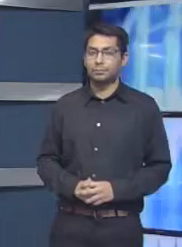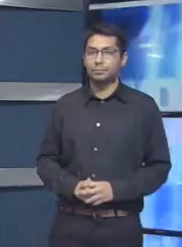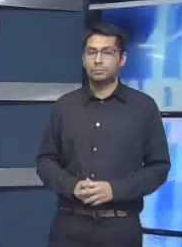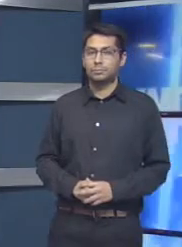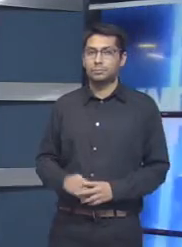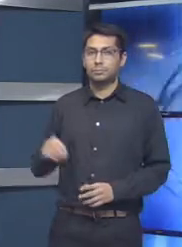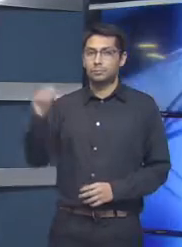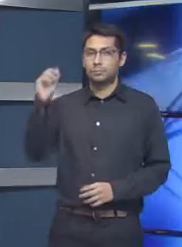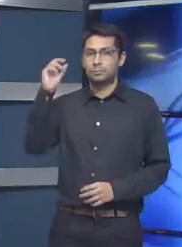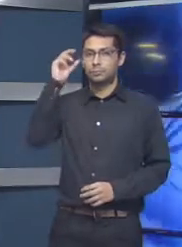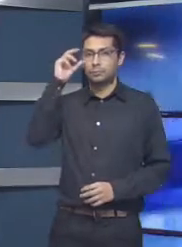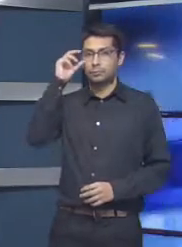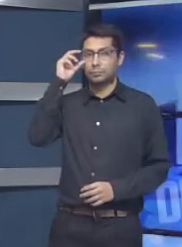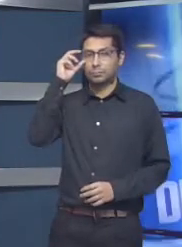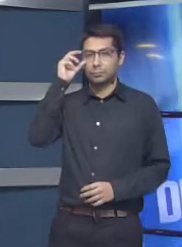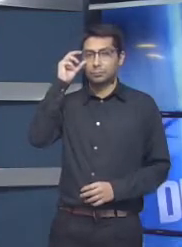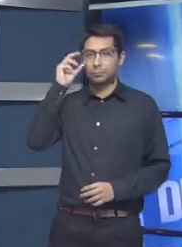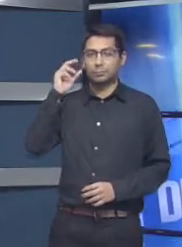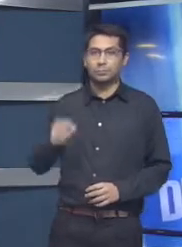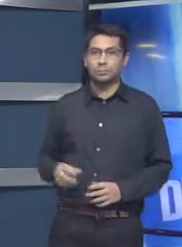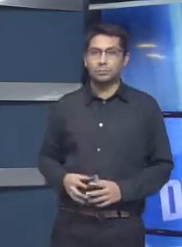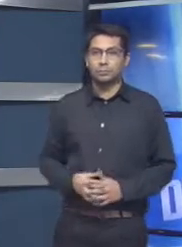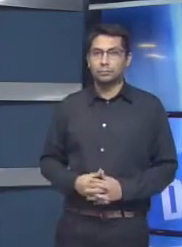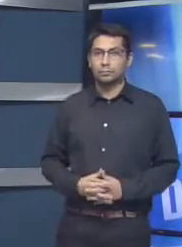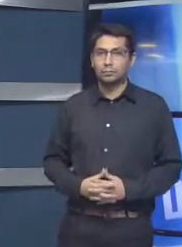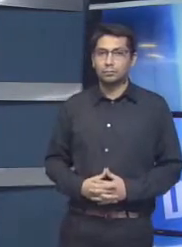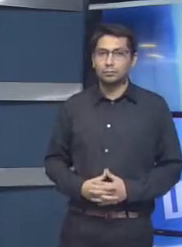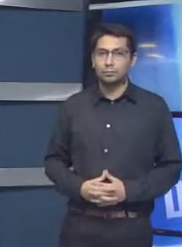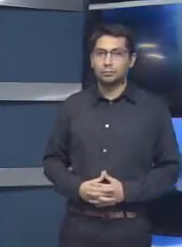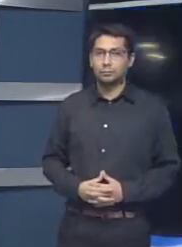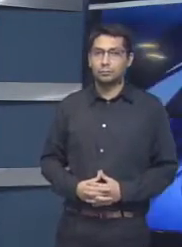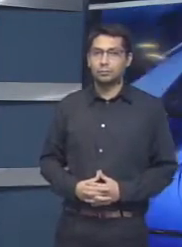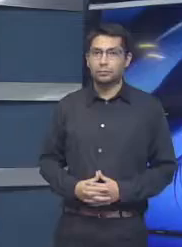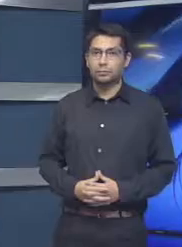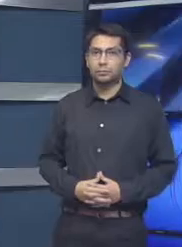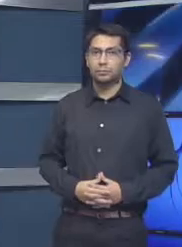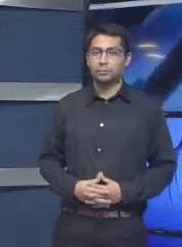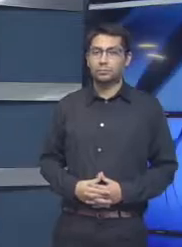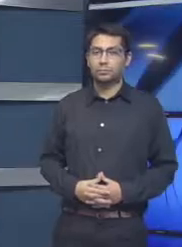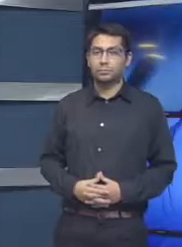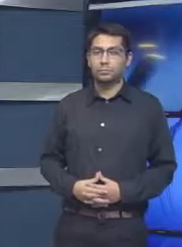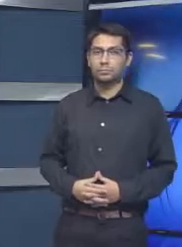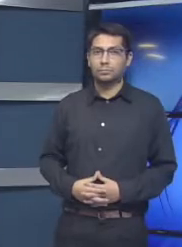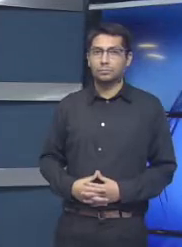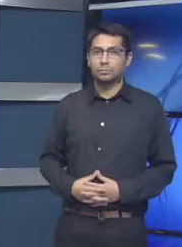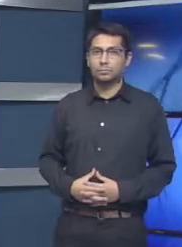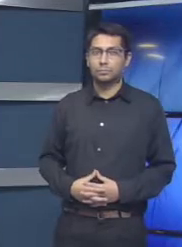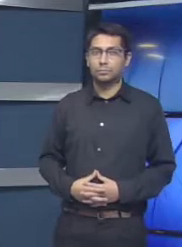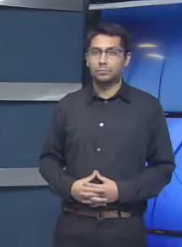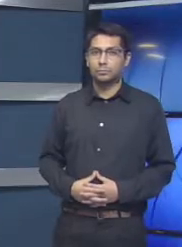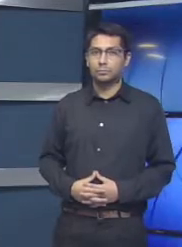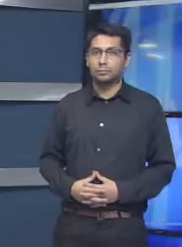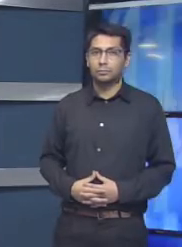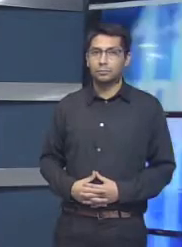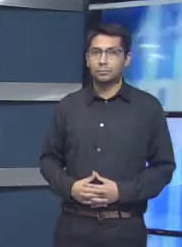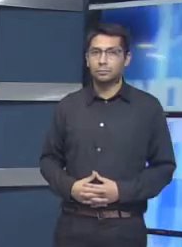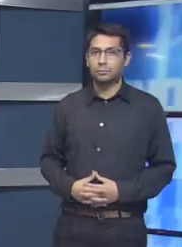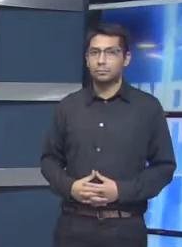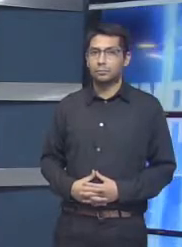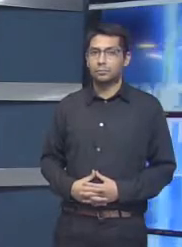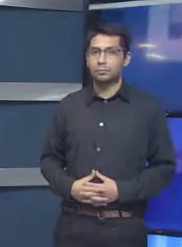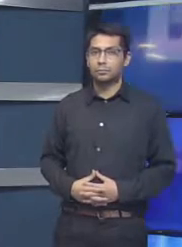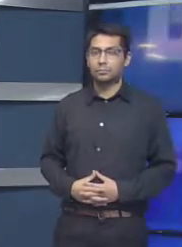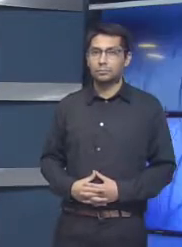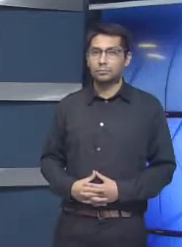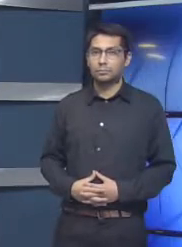tarjeta de débito es aproximadamente a las 72 horas la acreditación, lo cual CAME está apoyando el